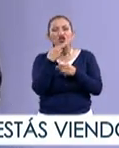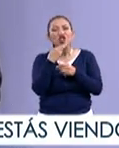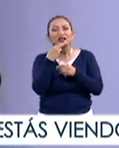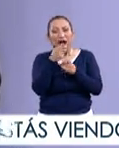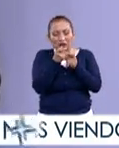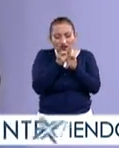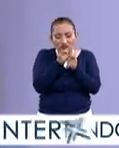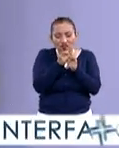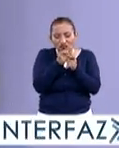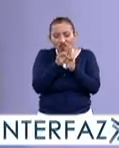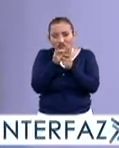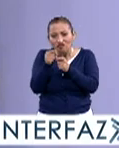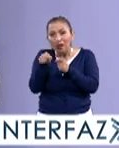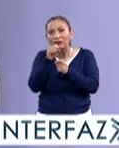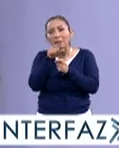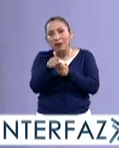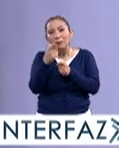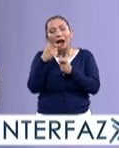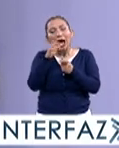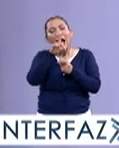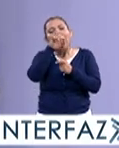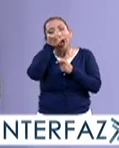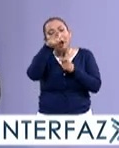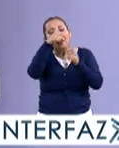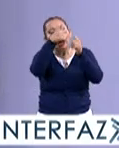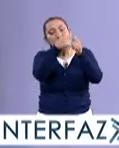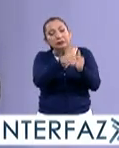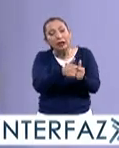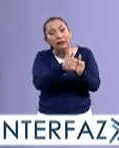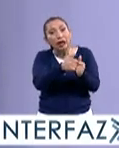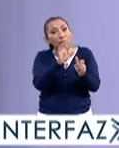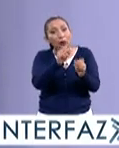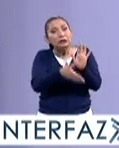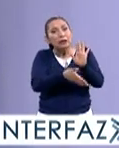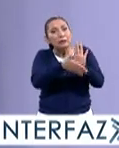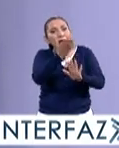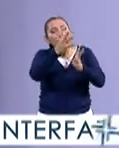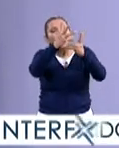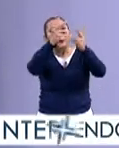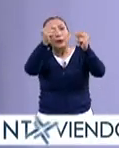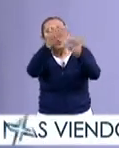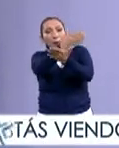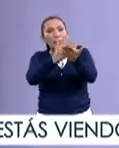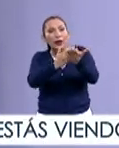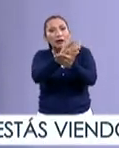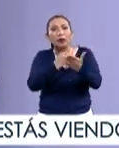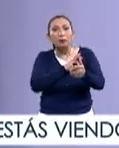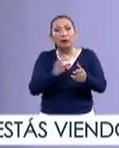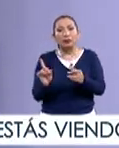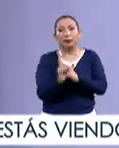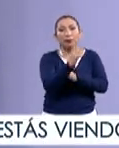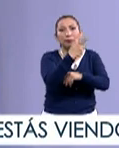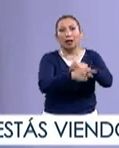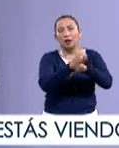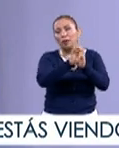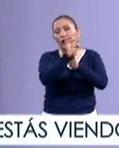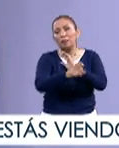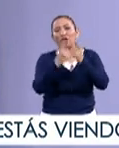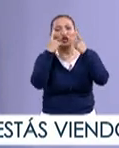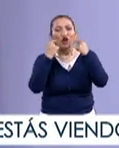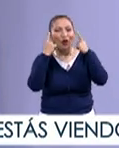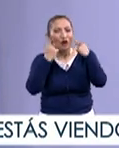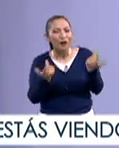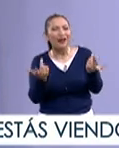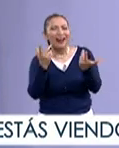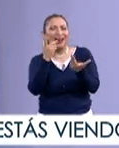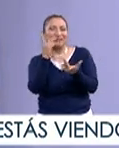el alma se vaya y no sea que se quede en una situación intermedia, y puede ser un personaje amenazante como la Llorona